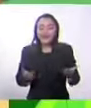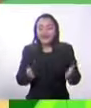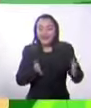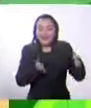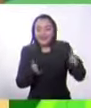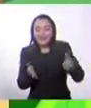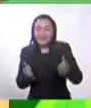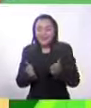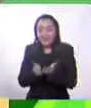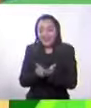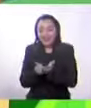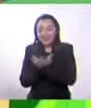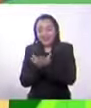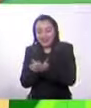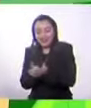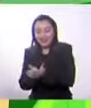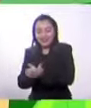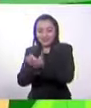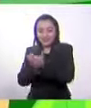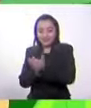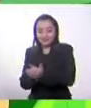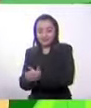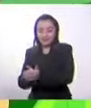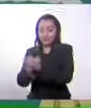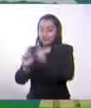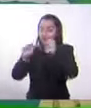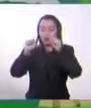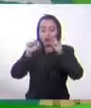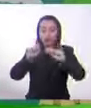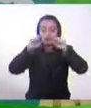No podemos llegar a la fiesta sin máscara.